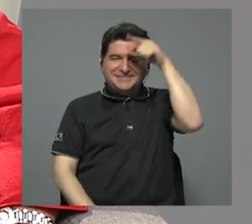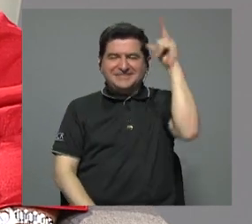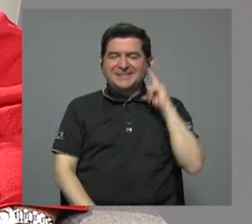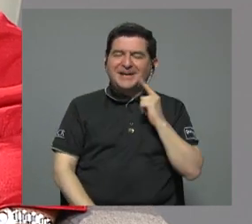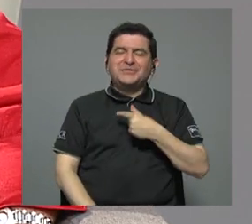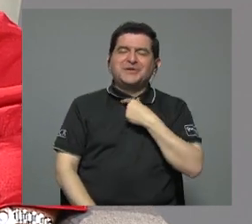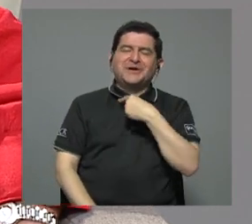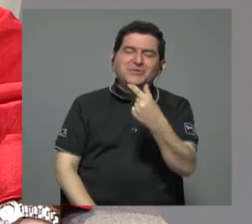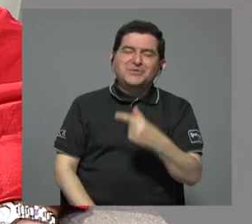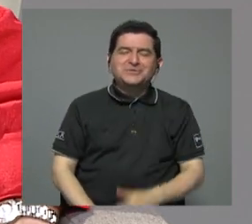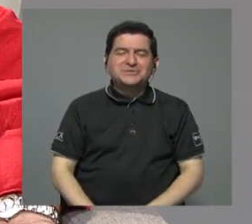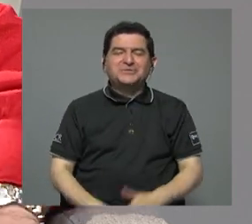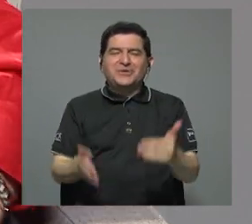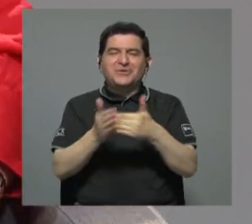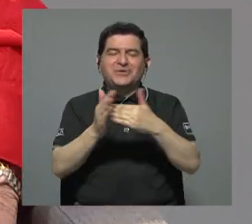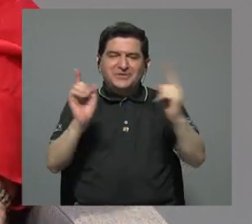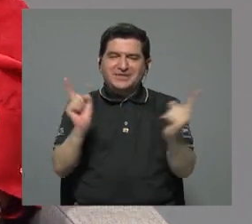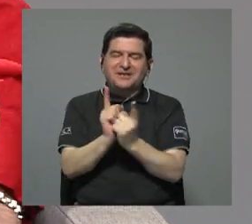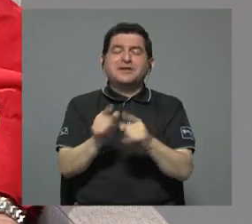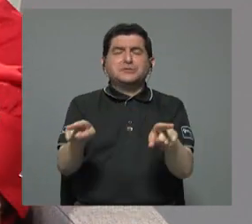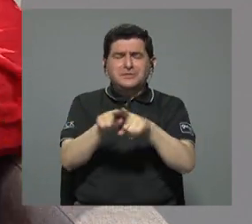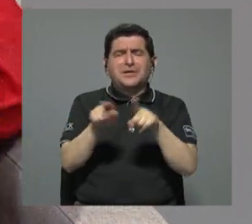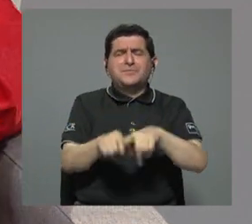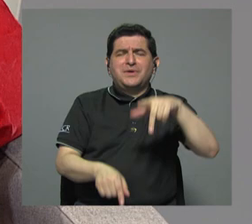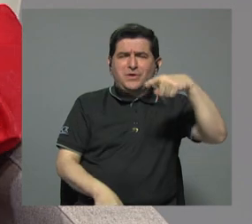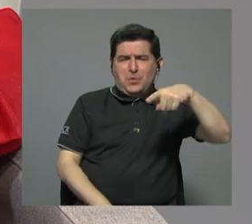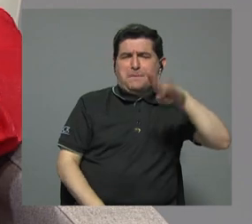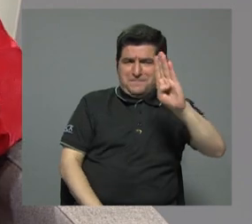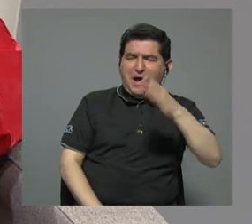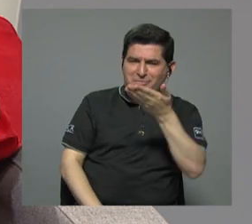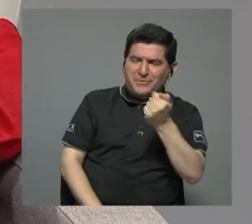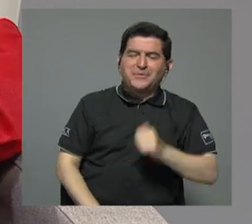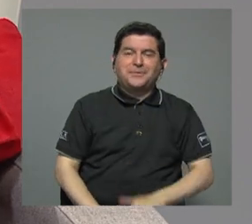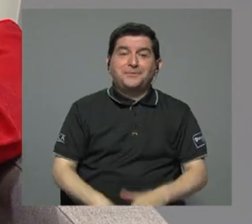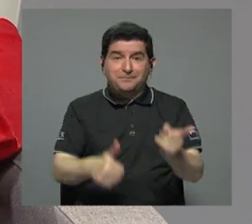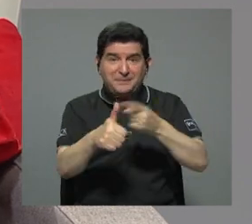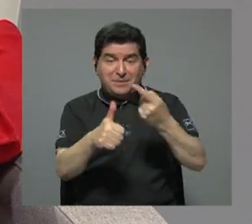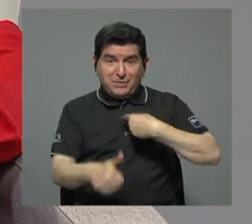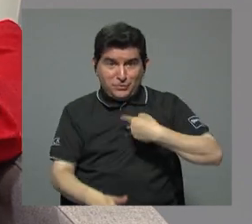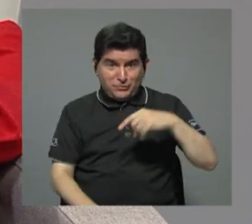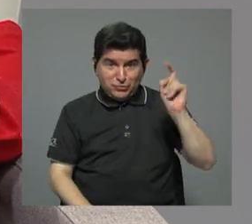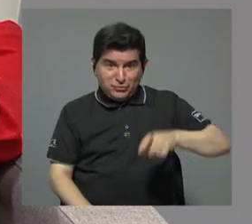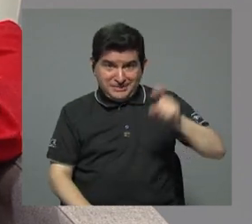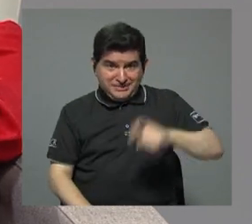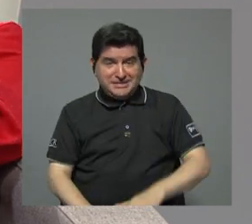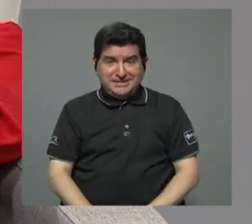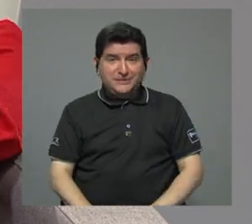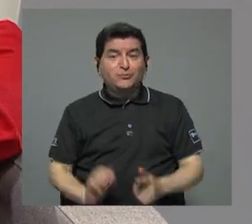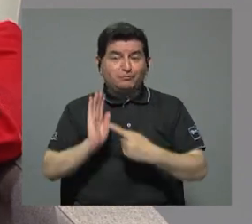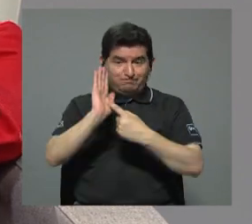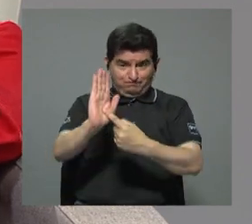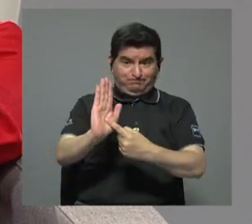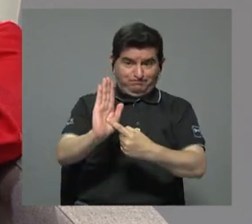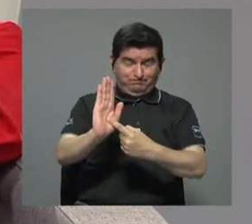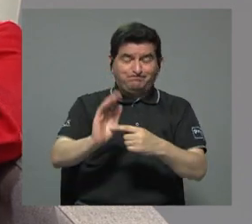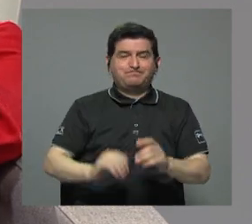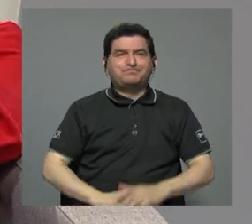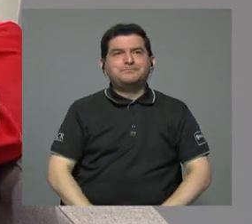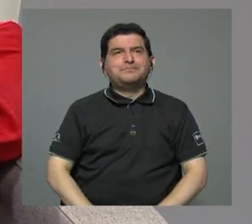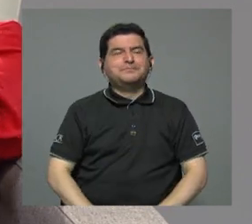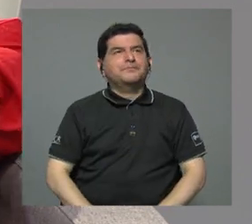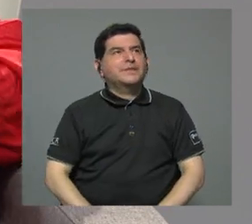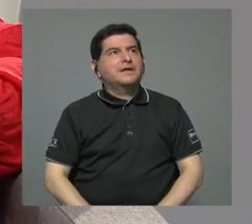gusto encontrarnos con don pablo por supuesto en primer lugar yo tendría que indicar que